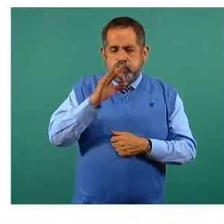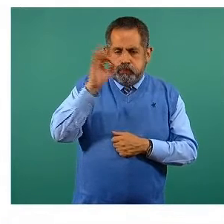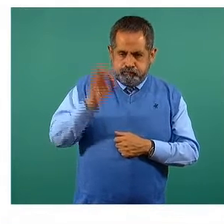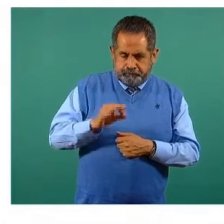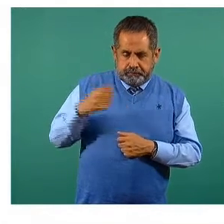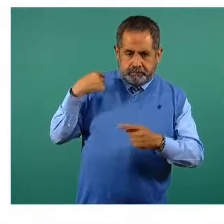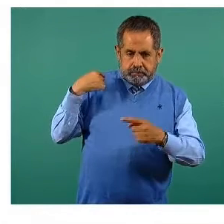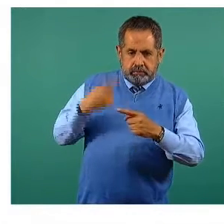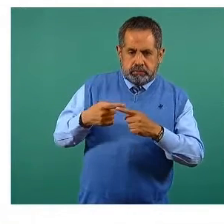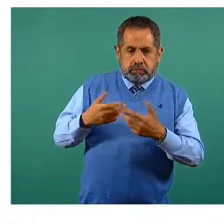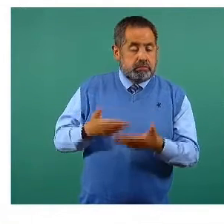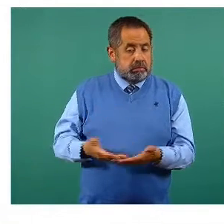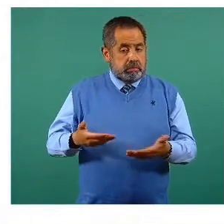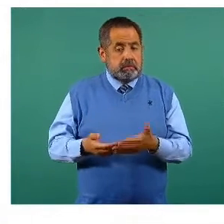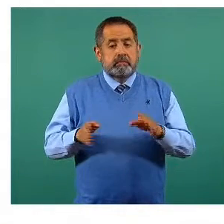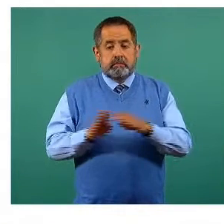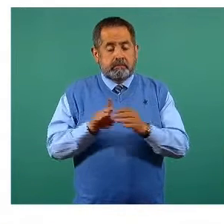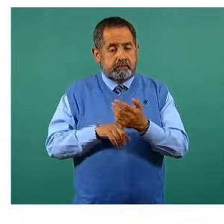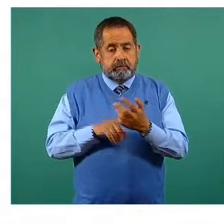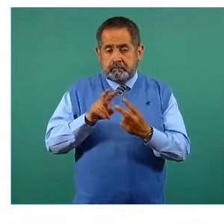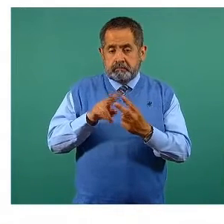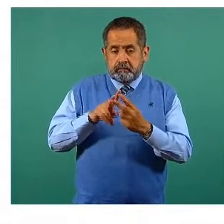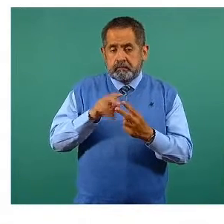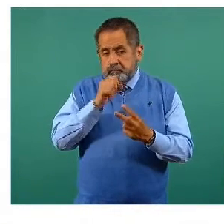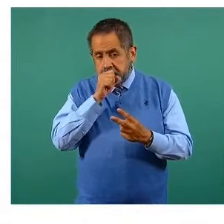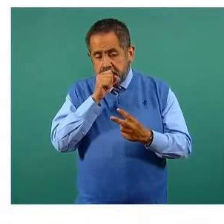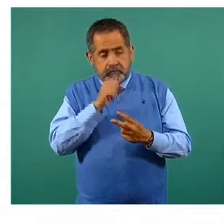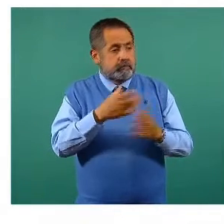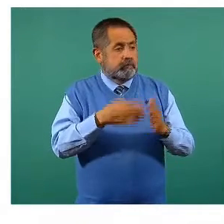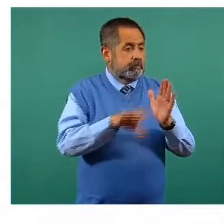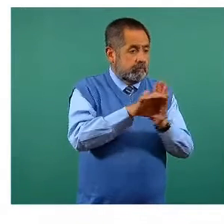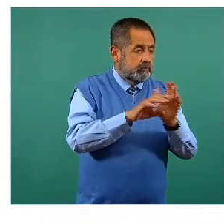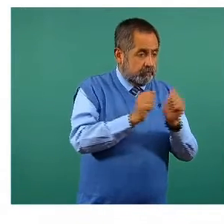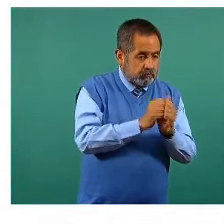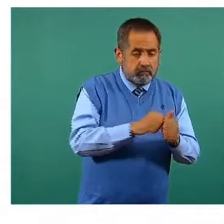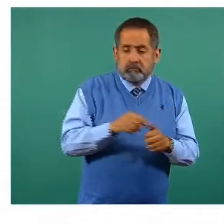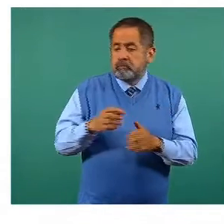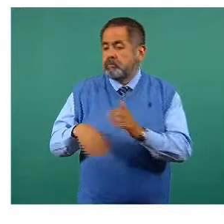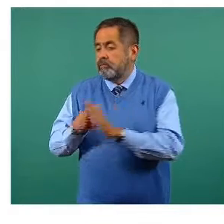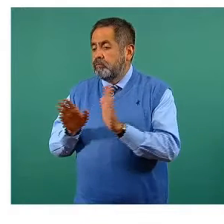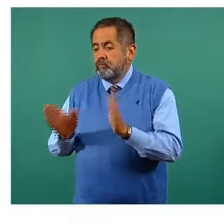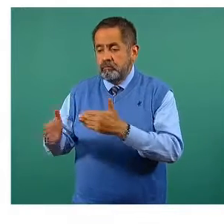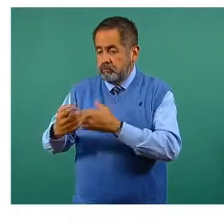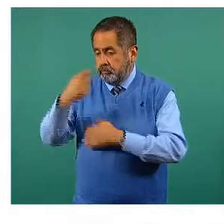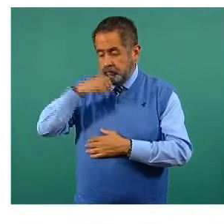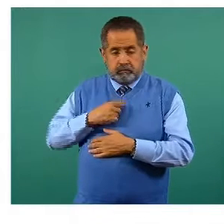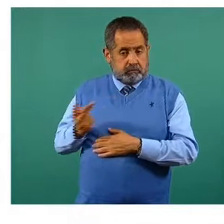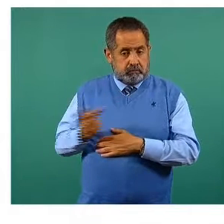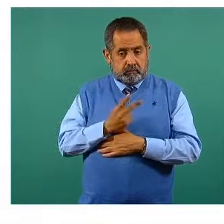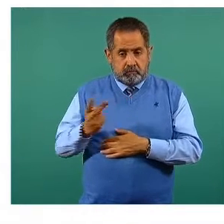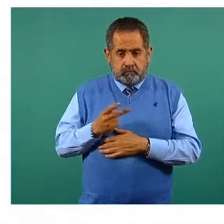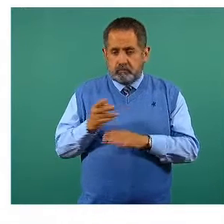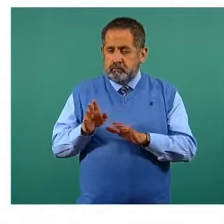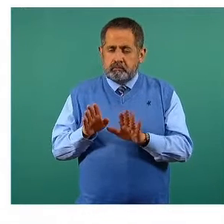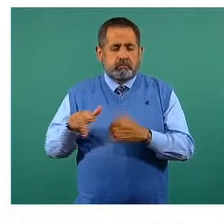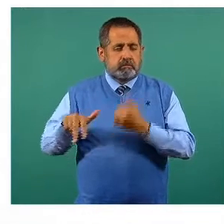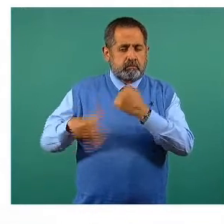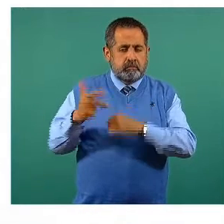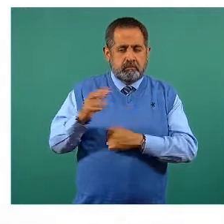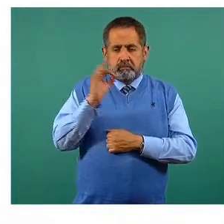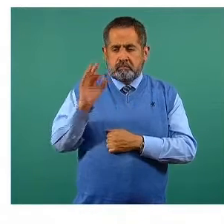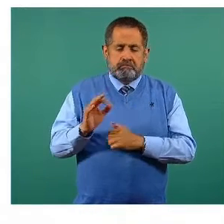últimas semanas. El día de hoy ambos indicadores, tanto los de camas con ventilador como los de camas generales, se ubican en un